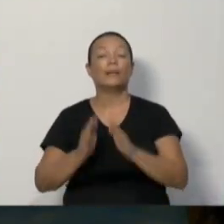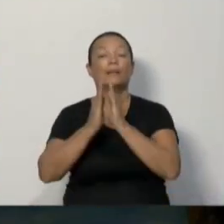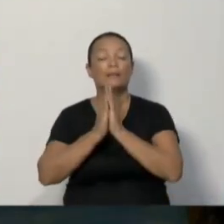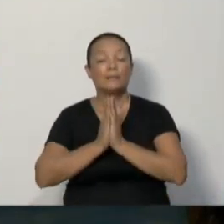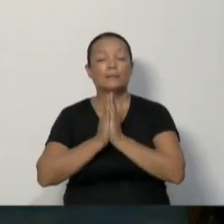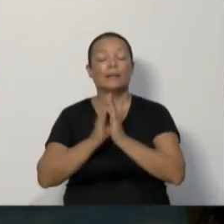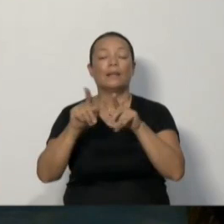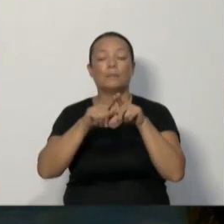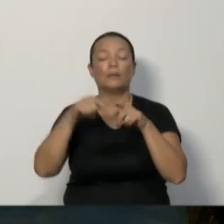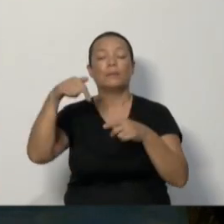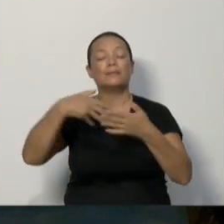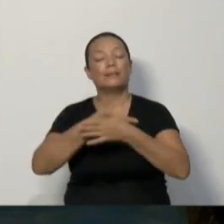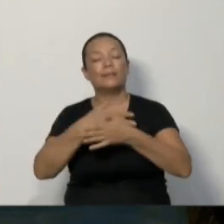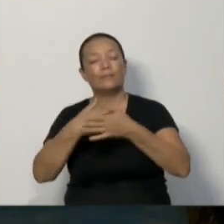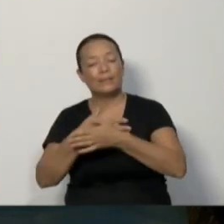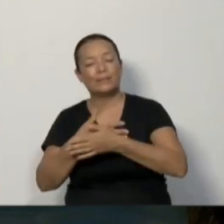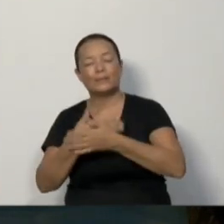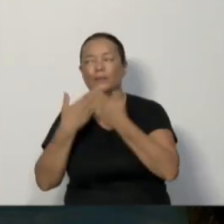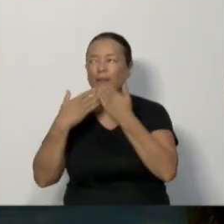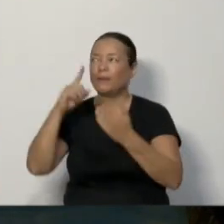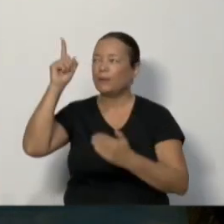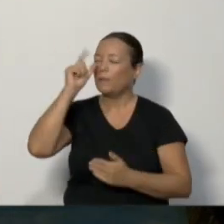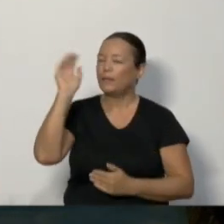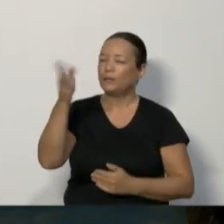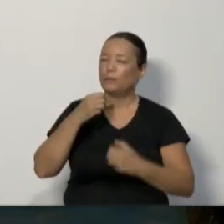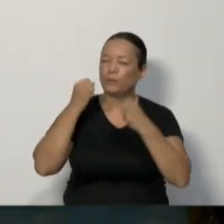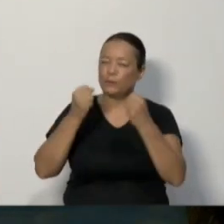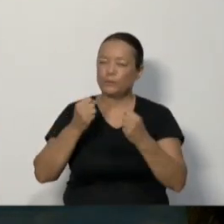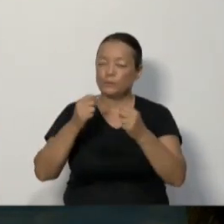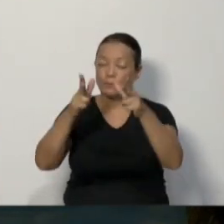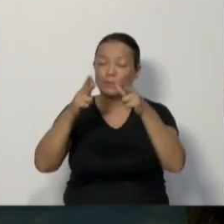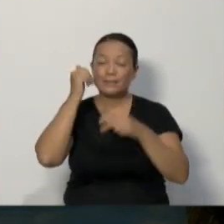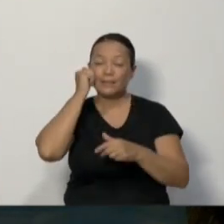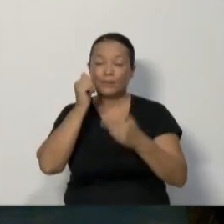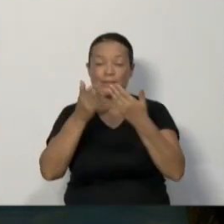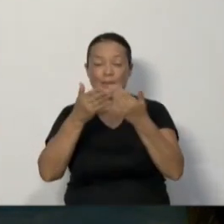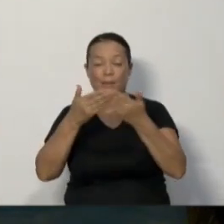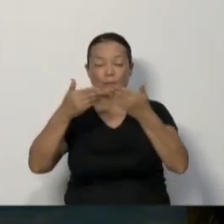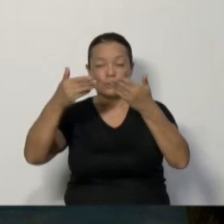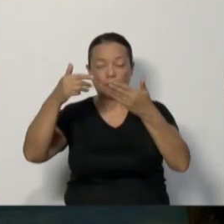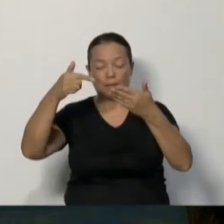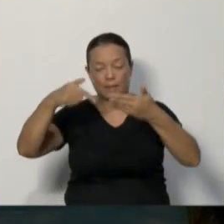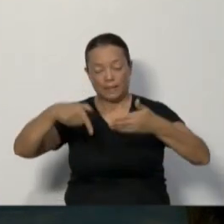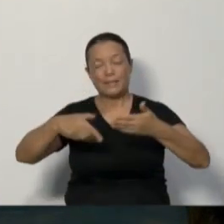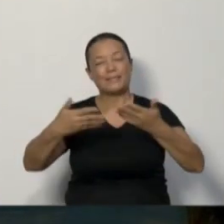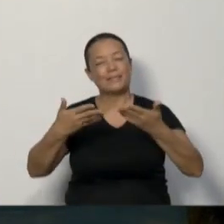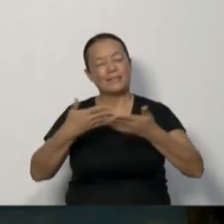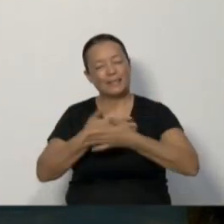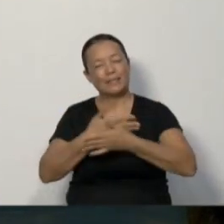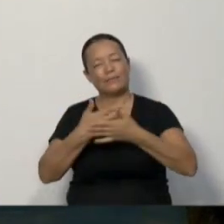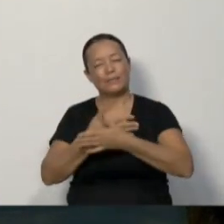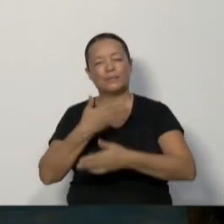Recen, hermanos, para que este sacrificio nuestro sea agradable a Dios Padre Todopoderoso. Que el Señor reciba de tus manos